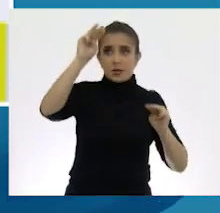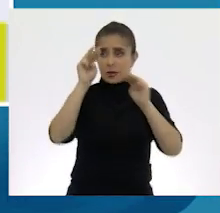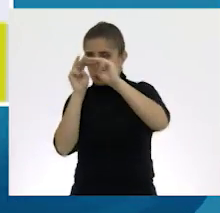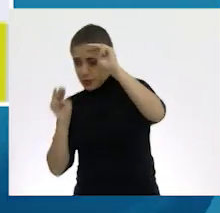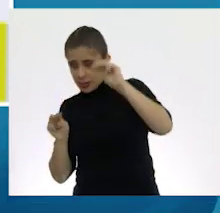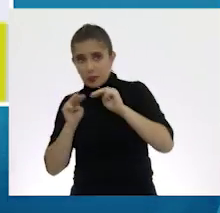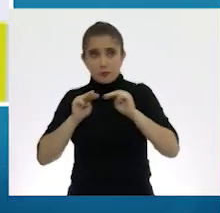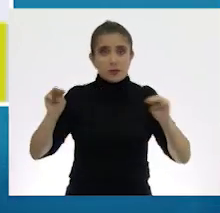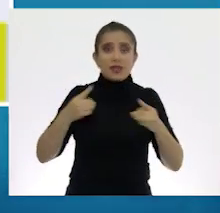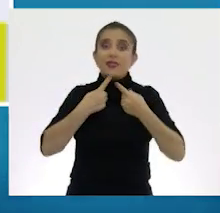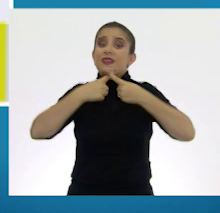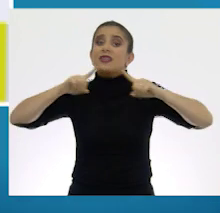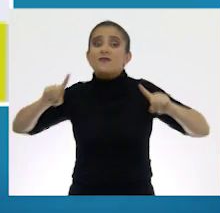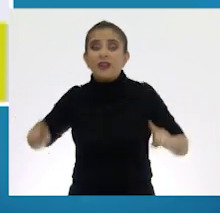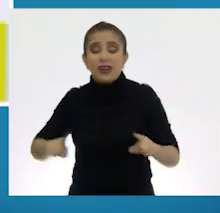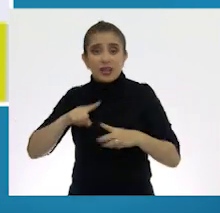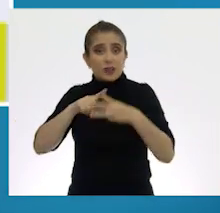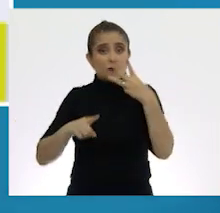son diferentes.